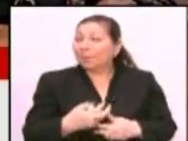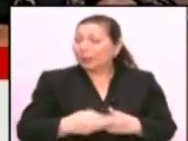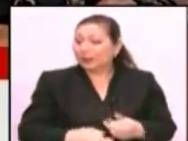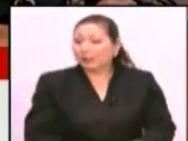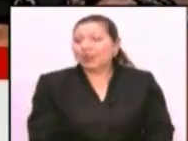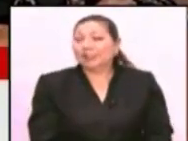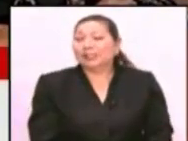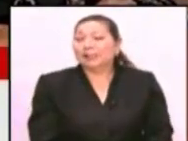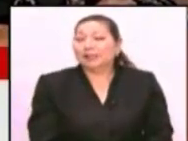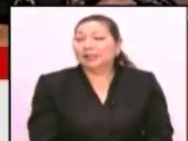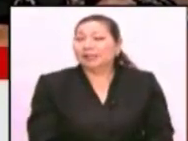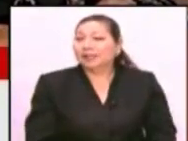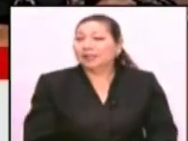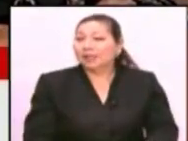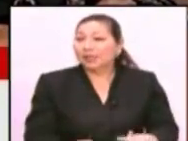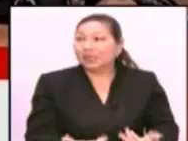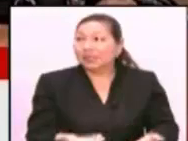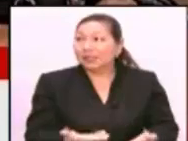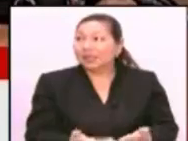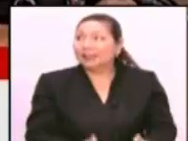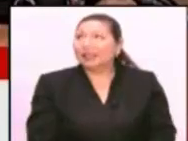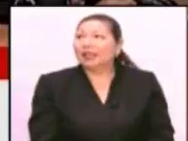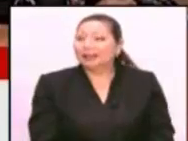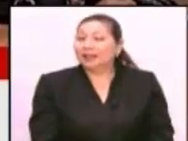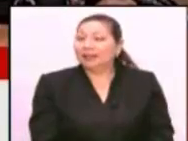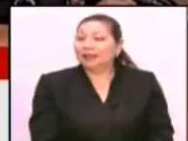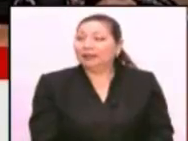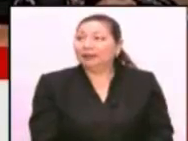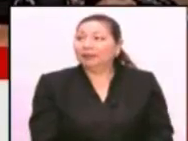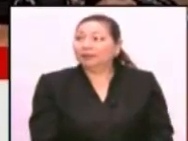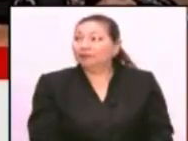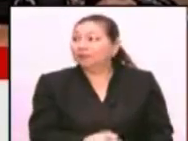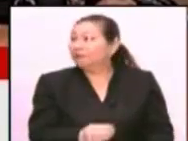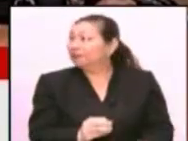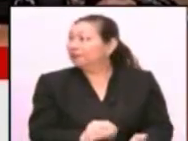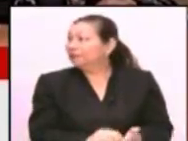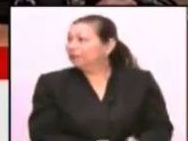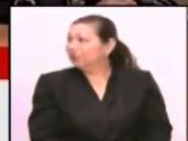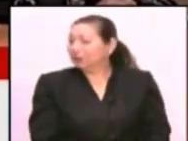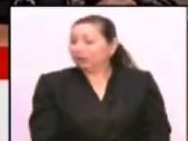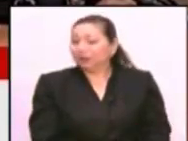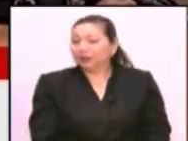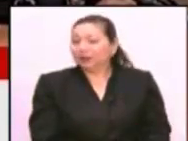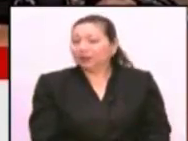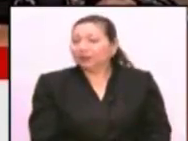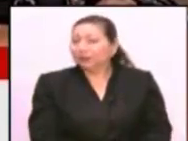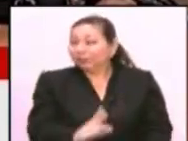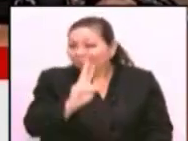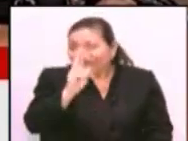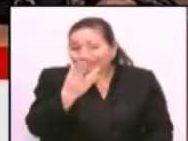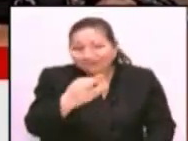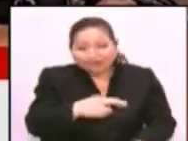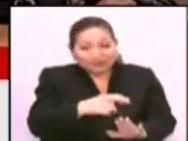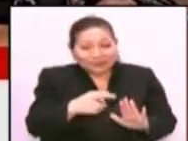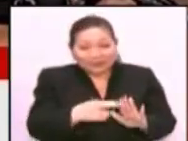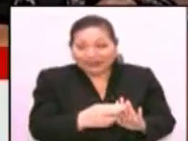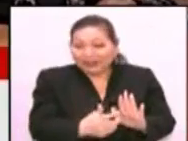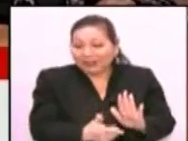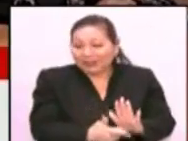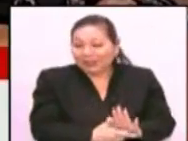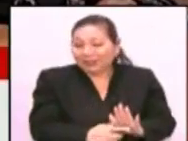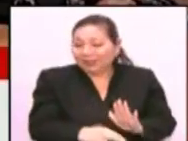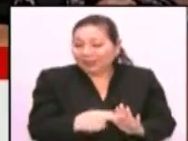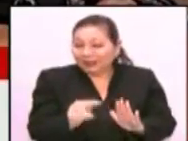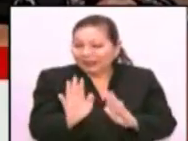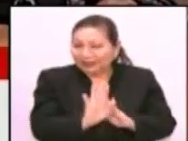penal, para discutir cosas de omisión a la asistencia familiar, debería quizás fortalecerse más, si con todo respeto, un proyecto de ley en ese sentido a